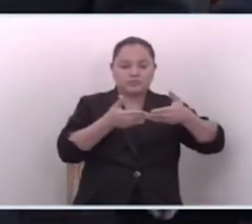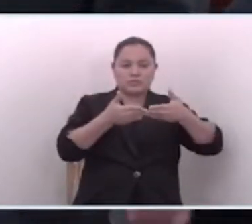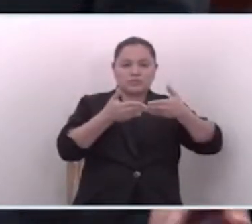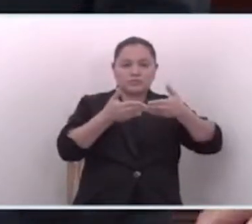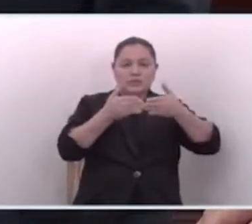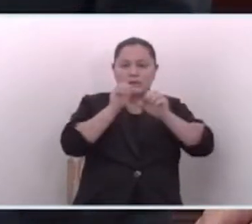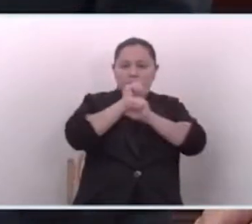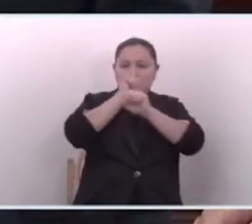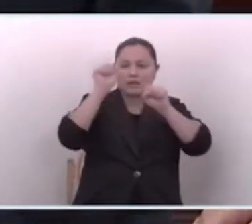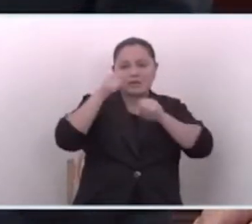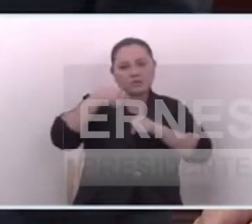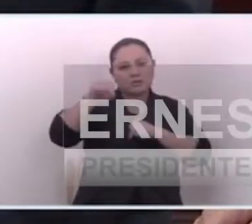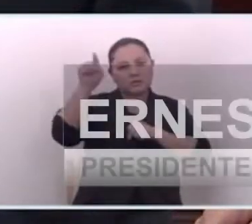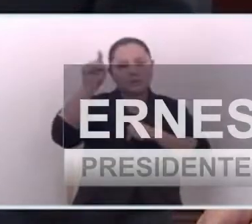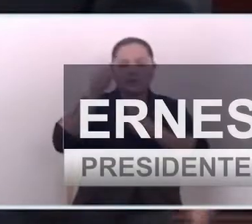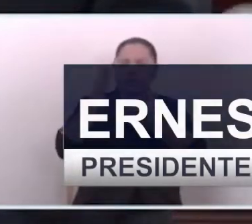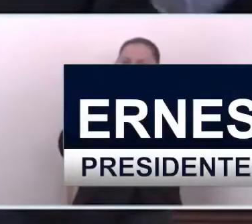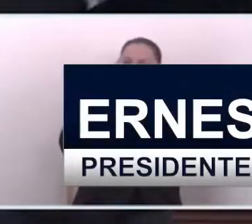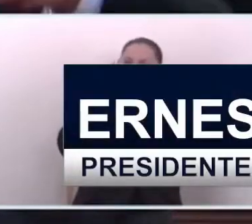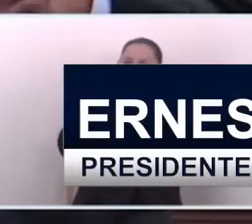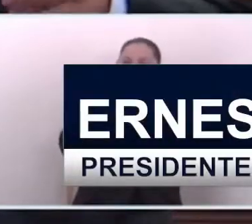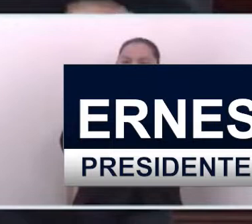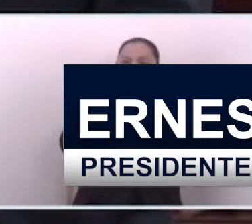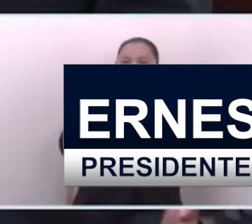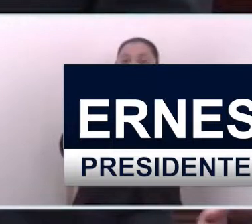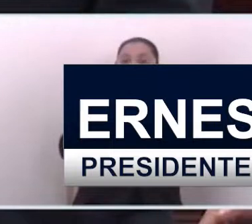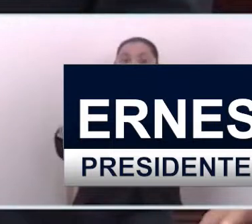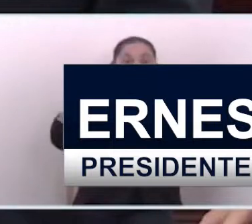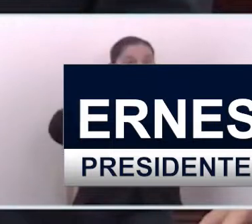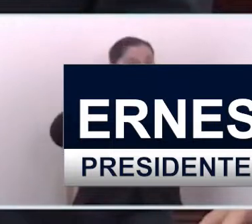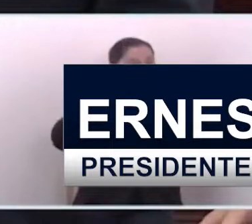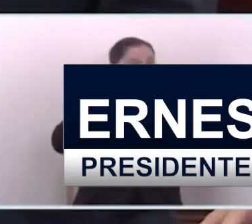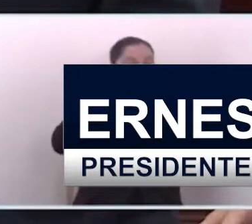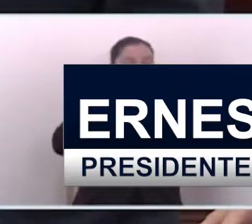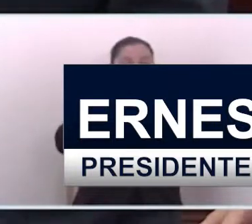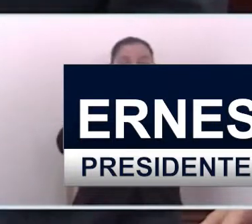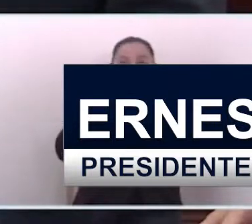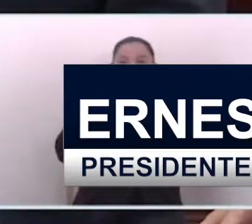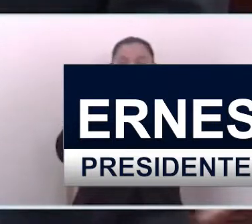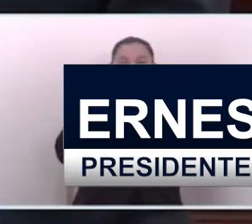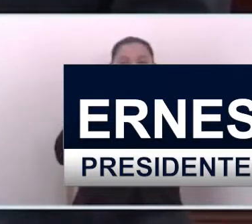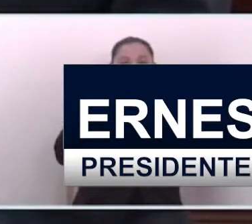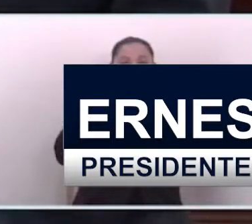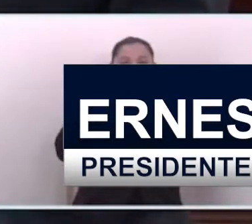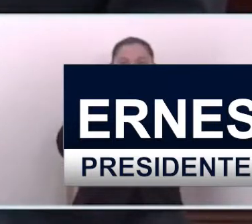en las mañanas a estudiar, iba a regresar a su casa con bien,